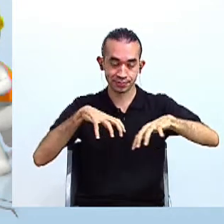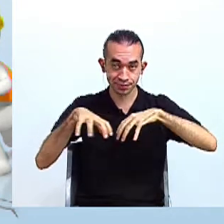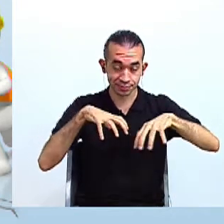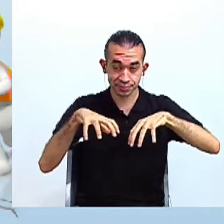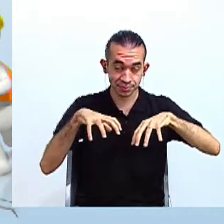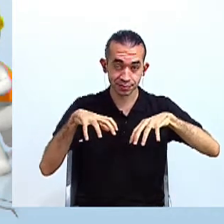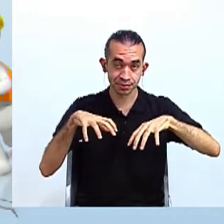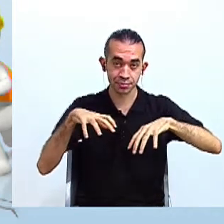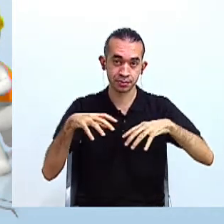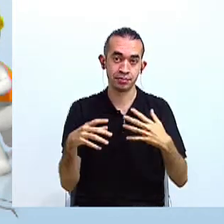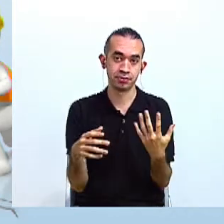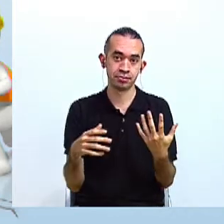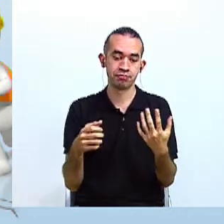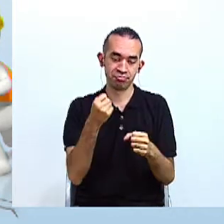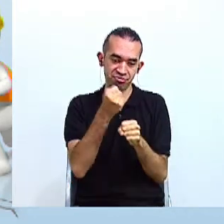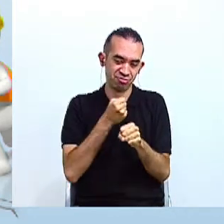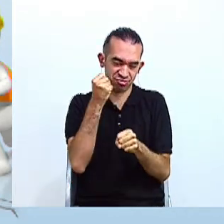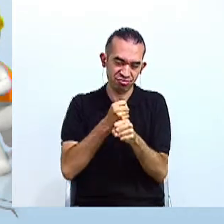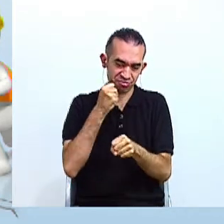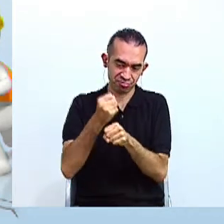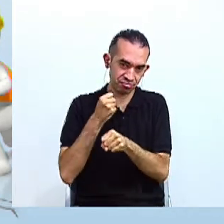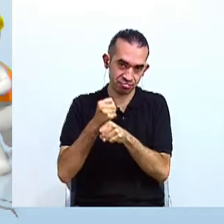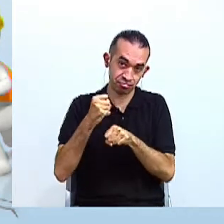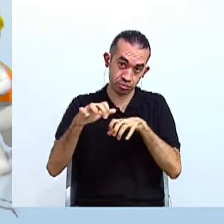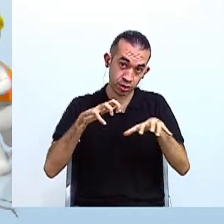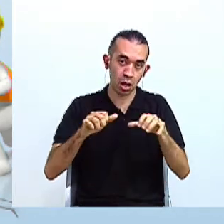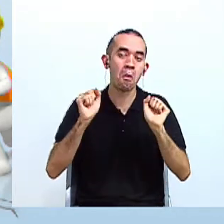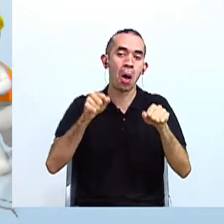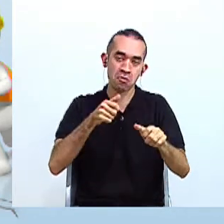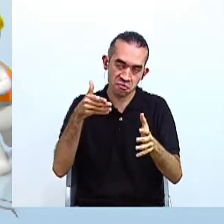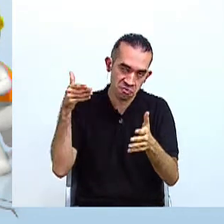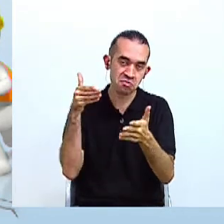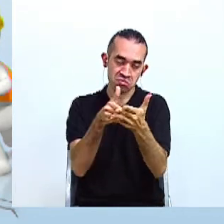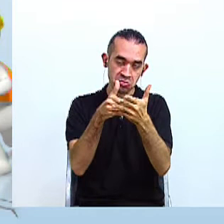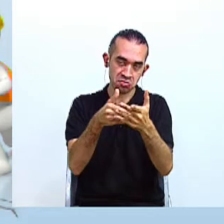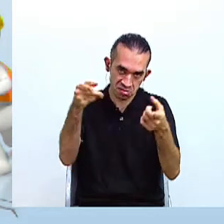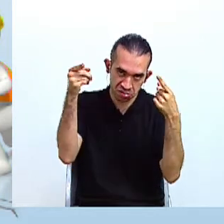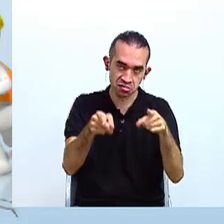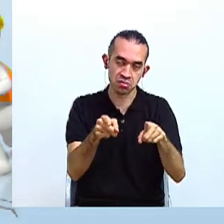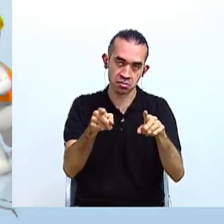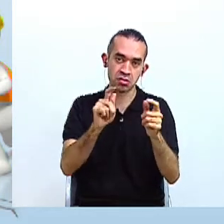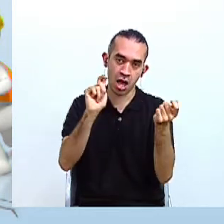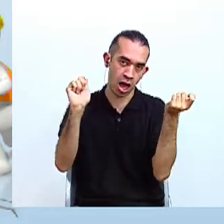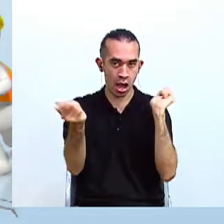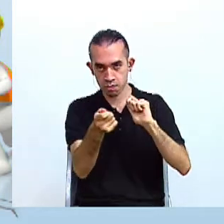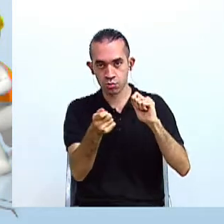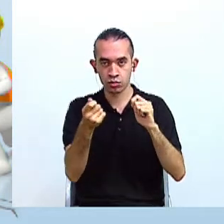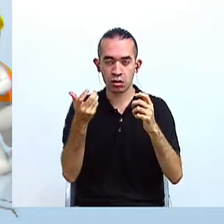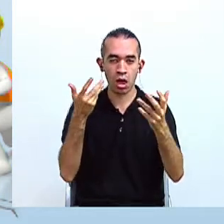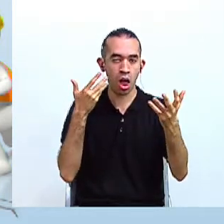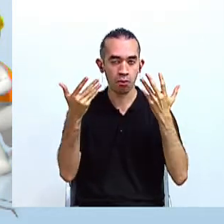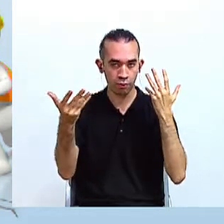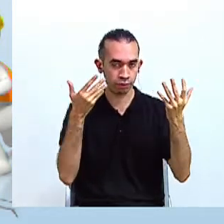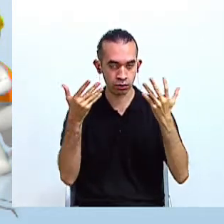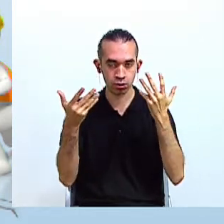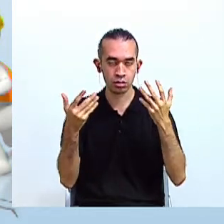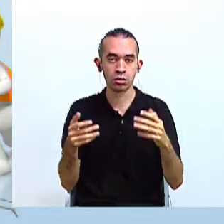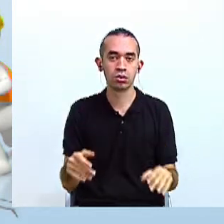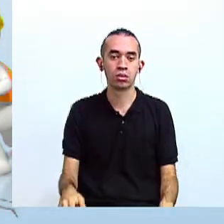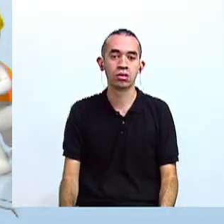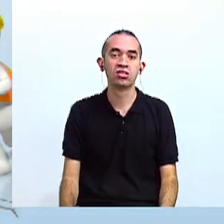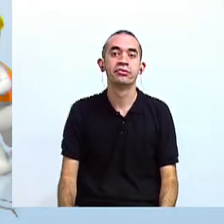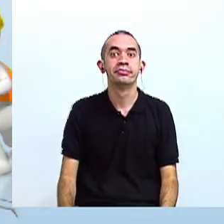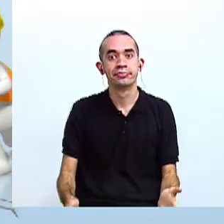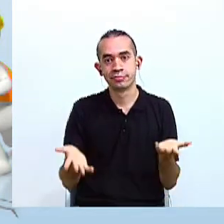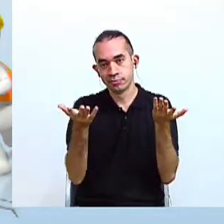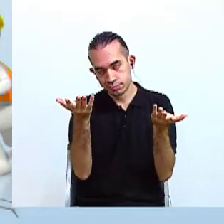desarrollamos dentro de nuestros trabajos pueden tener alguna repercusión en todos estos cambios atmosféricos. Claro, es lógico pensar